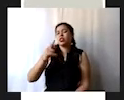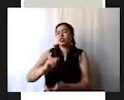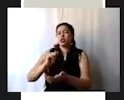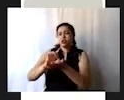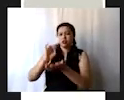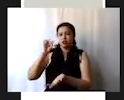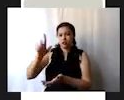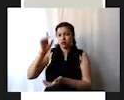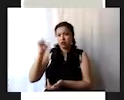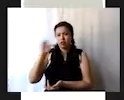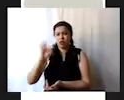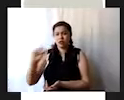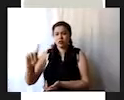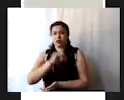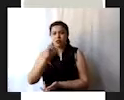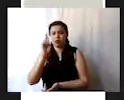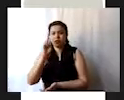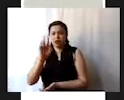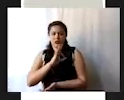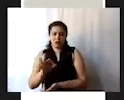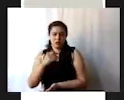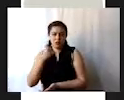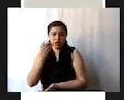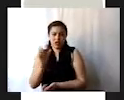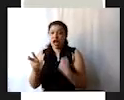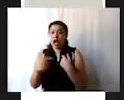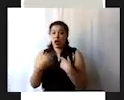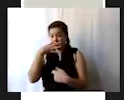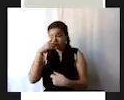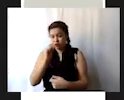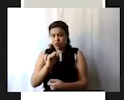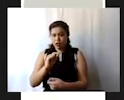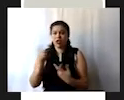ver después, por si algo no funcionara.